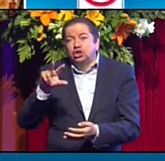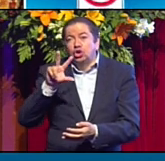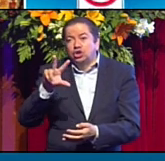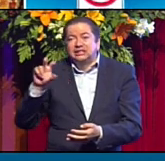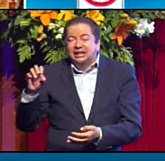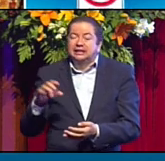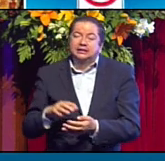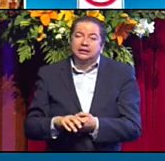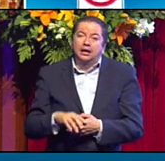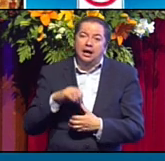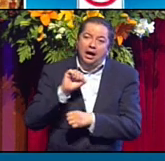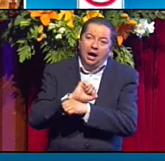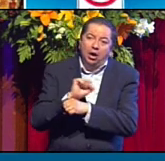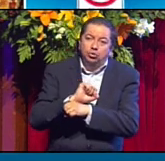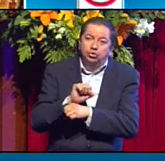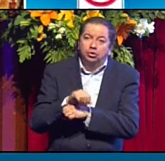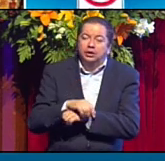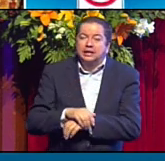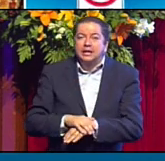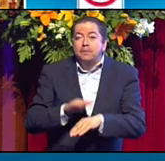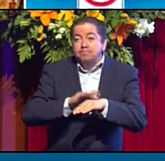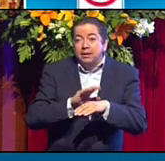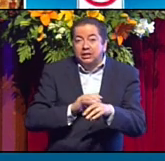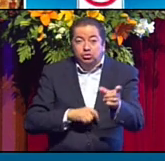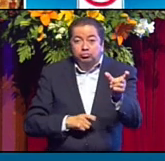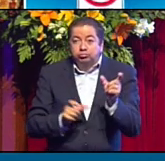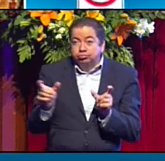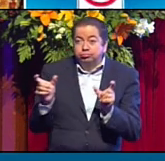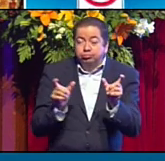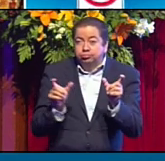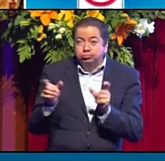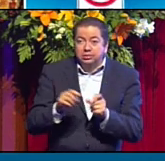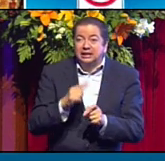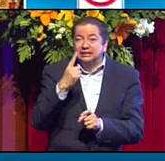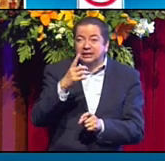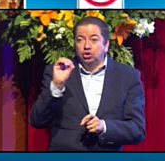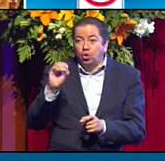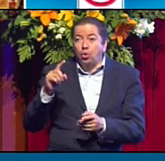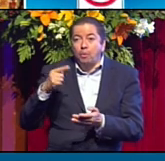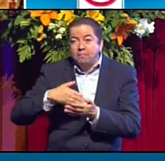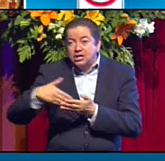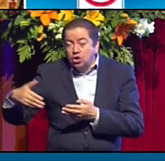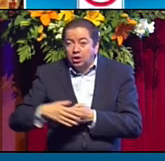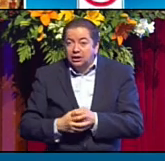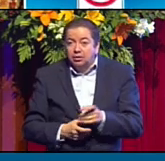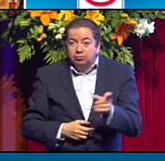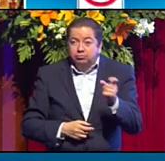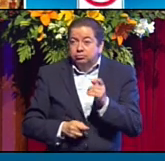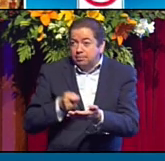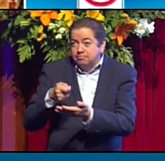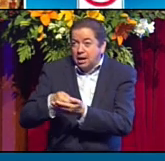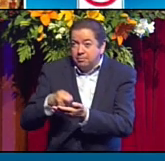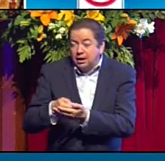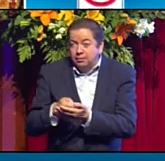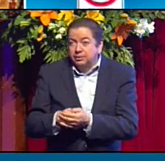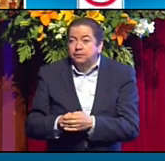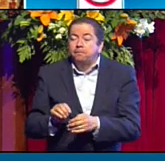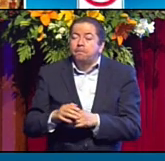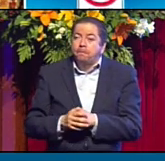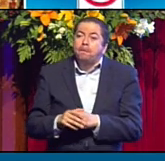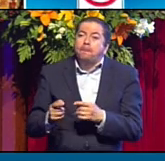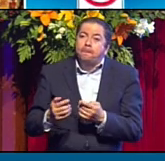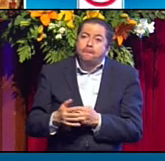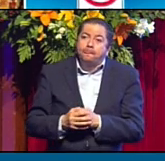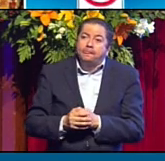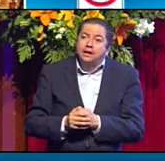día ingresos por concepto de permiso de licencia de conducir, 101 millones. Y más de alguien, nuestros miembros del Consejo lo hemos discutido al interior